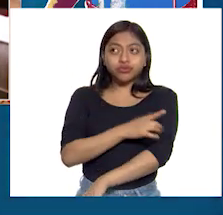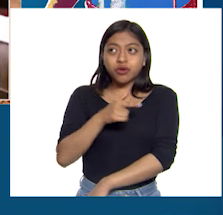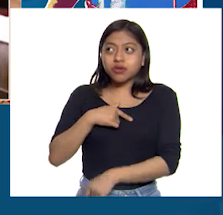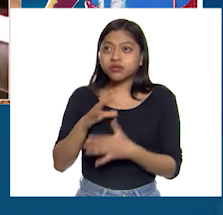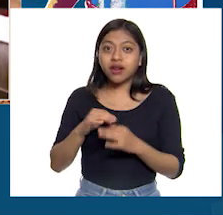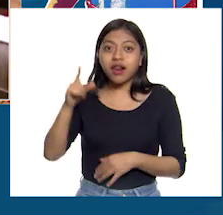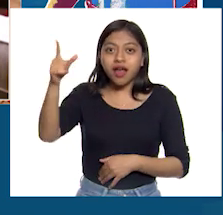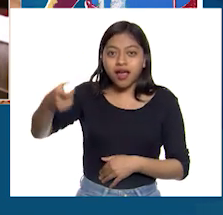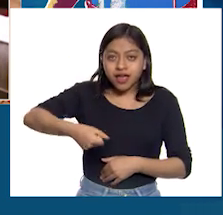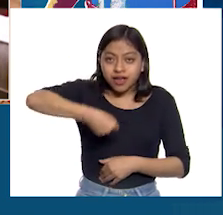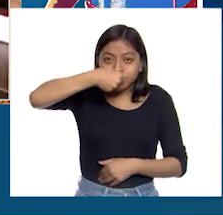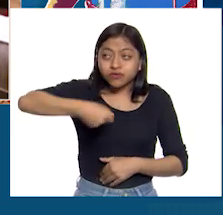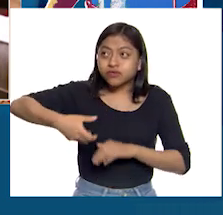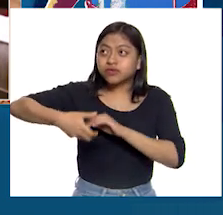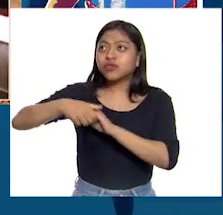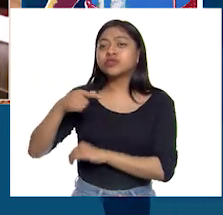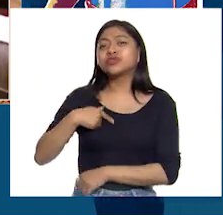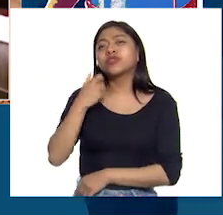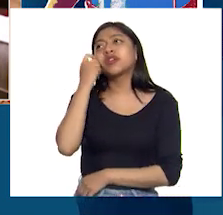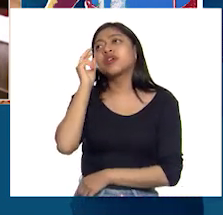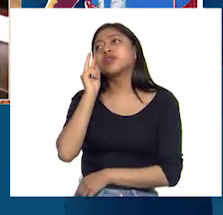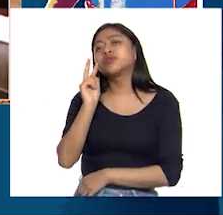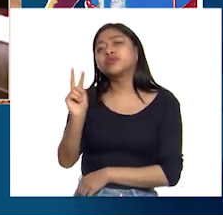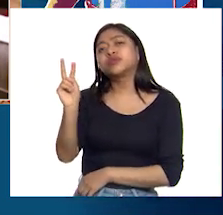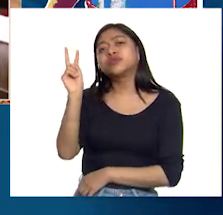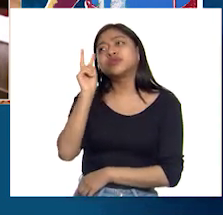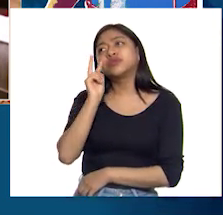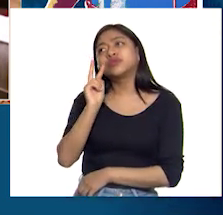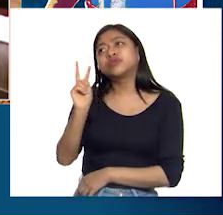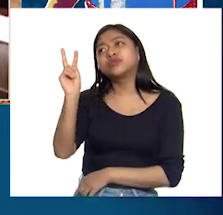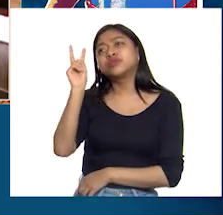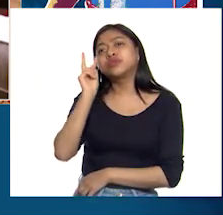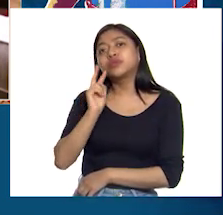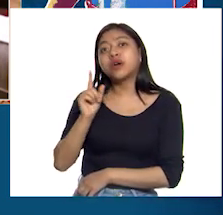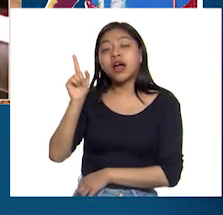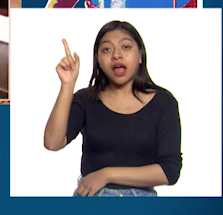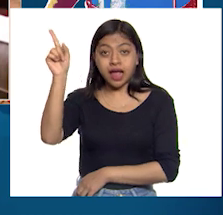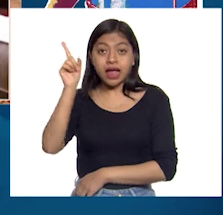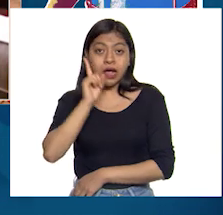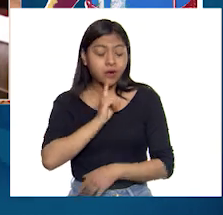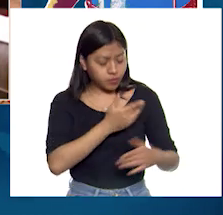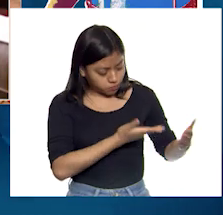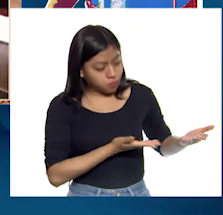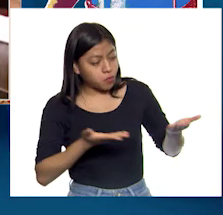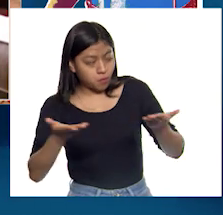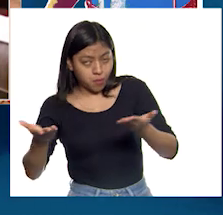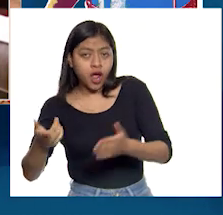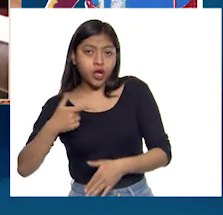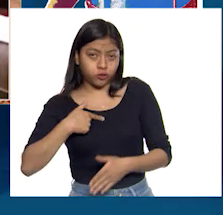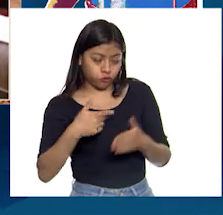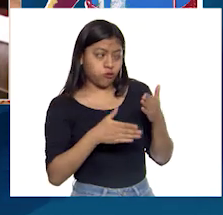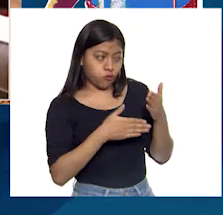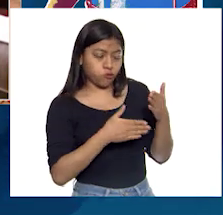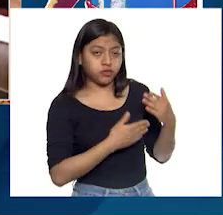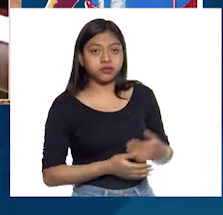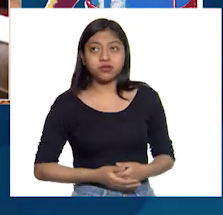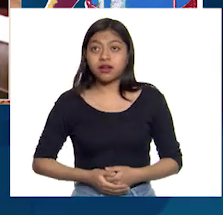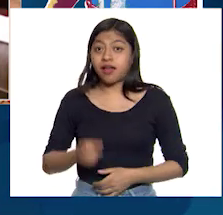mano. Me hubiera gustado quedarme allí mirándola. Pasen por favor al cuarto de Jim. Voy a terminar de prepararles la merienda, dijo